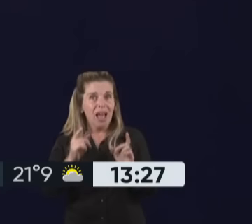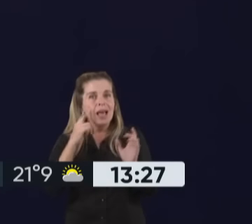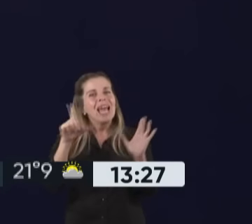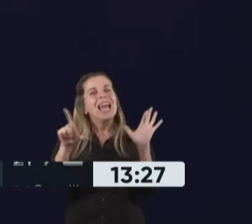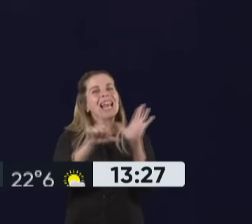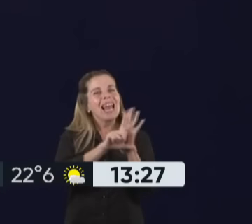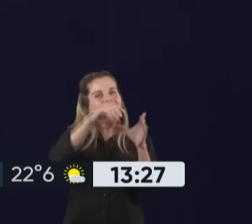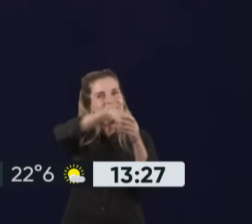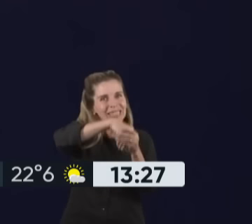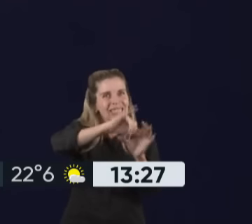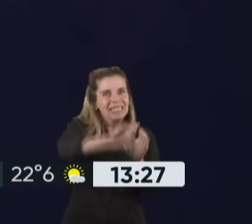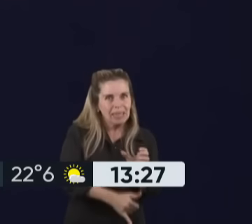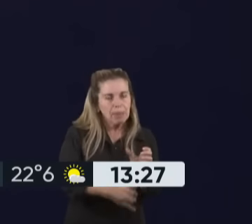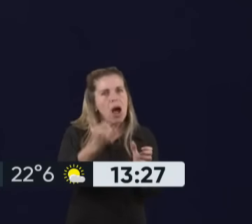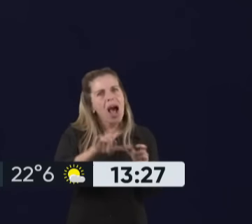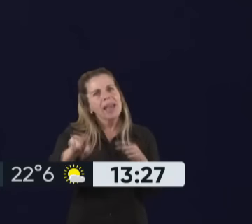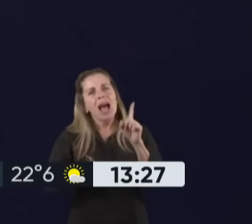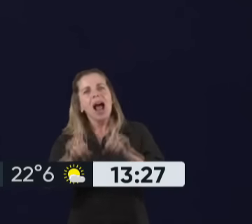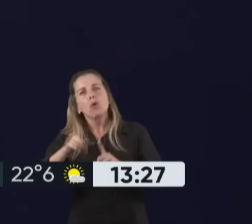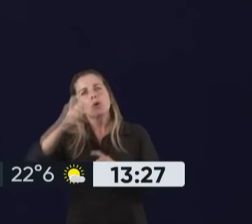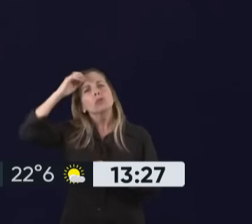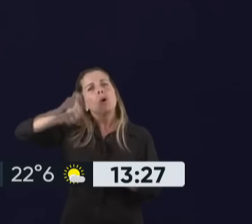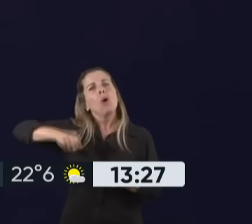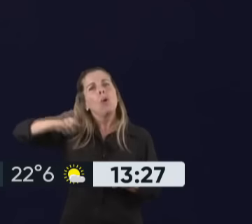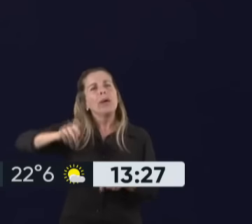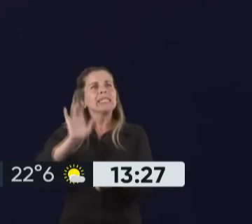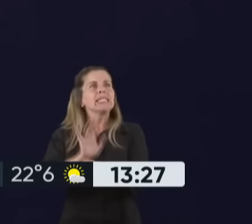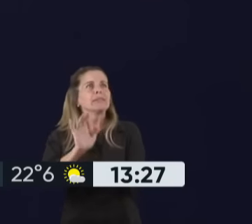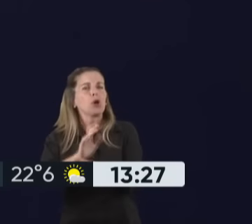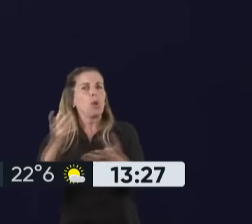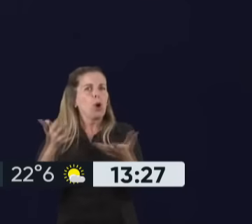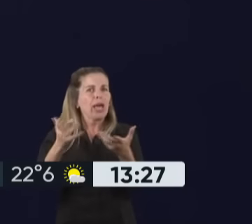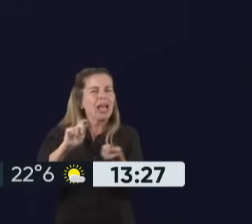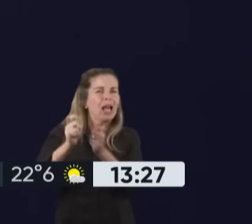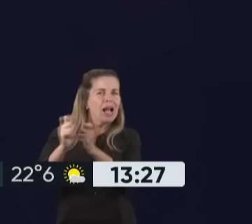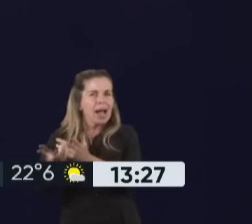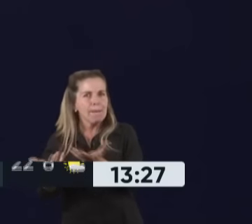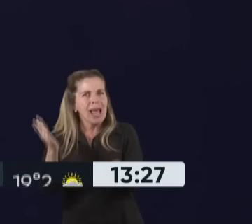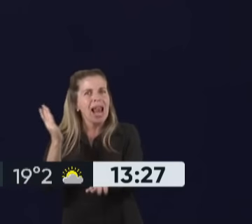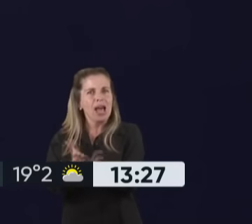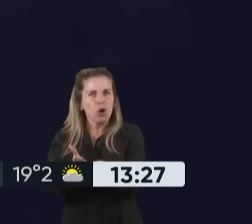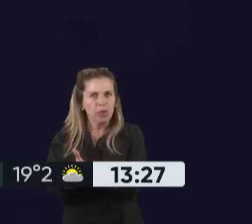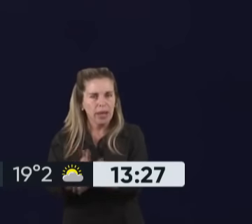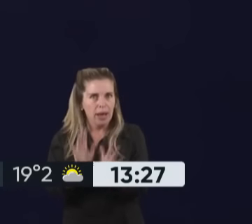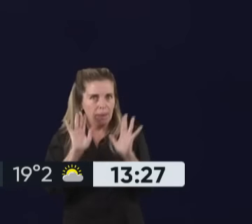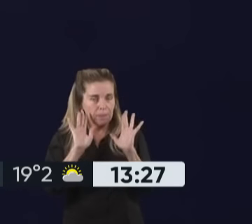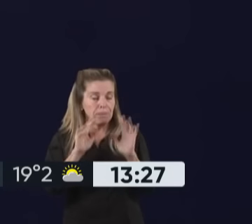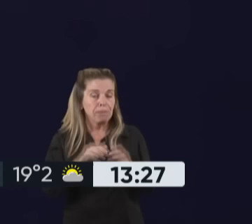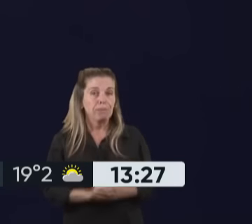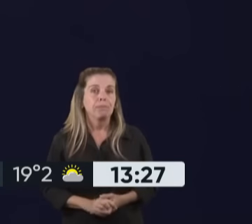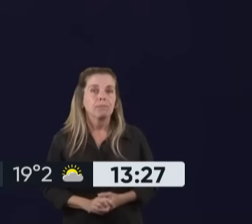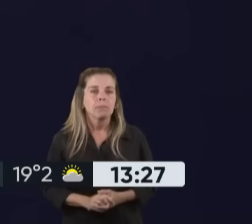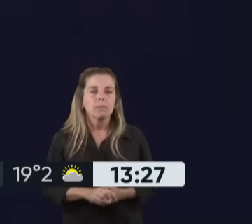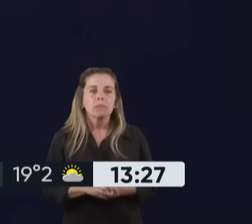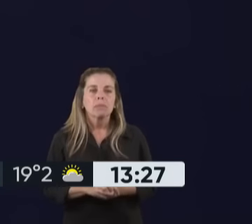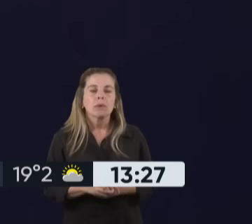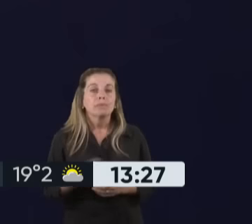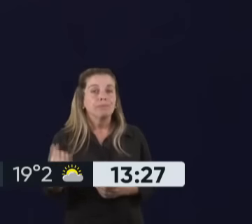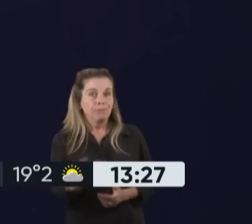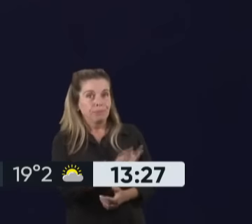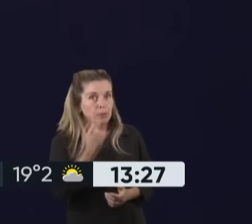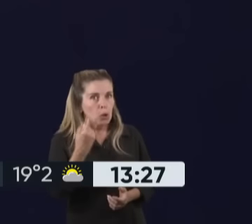muchos otros hay tribunales que hacen la ejecución de la condena. Bueno, vamos a plantear muy